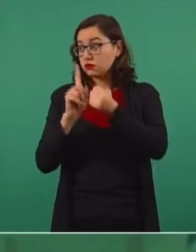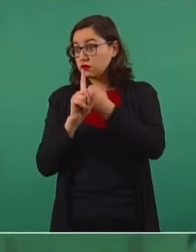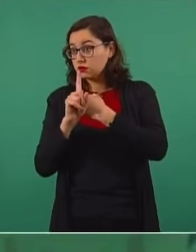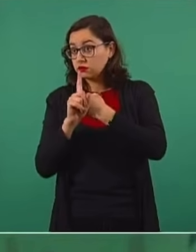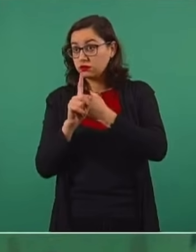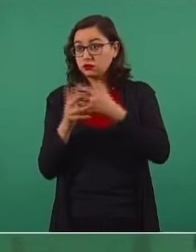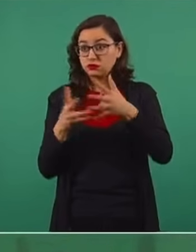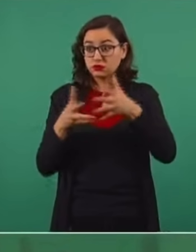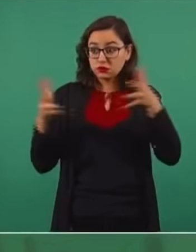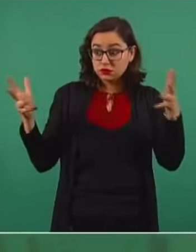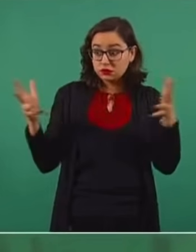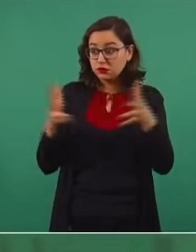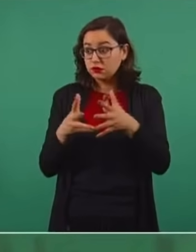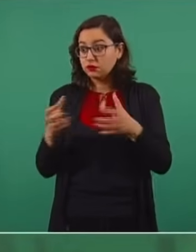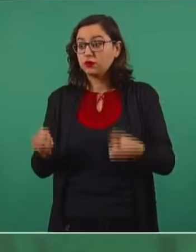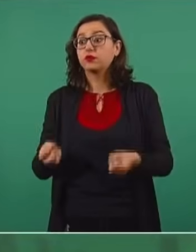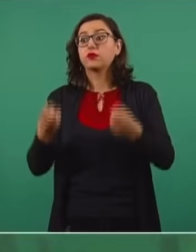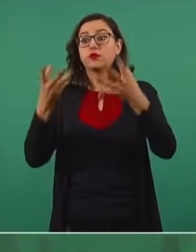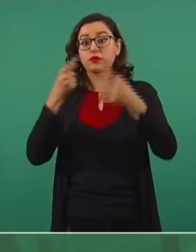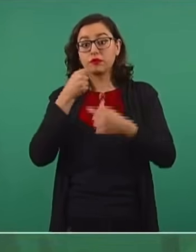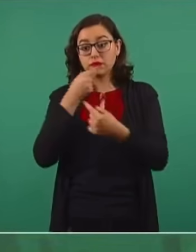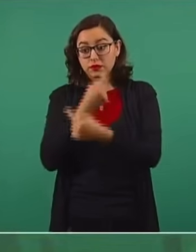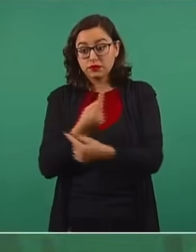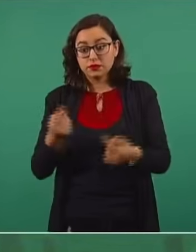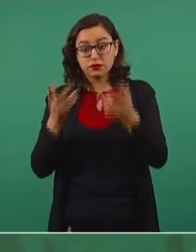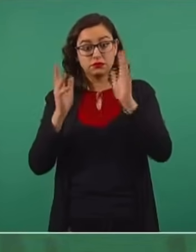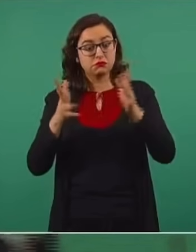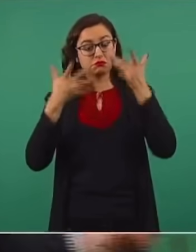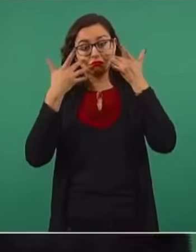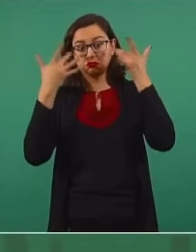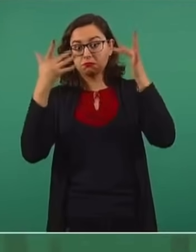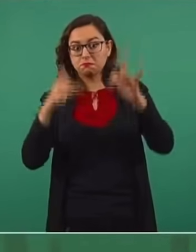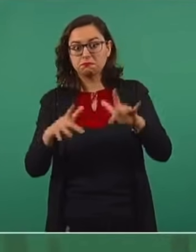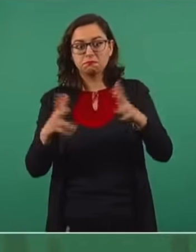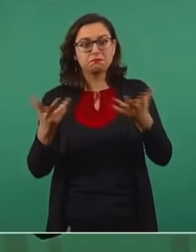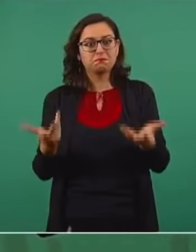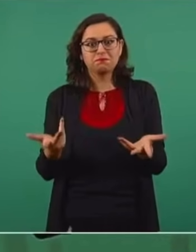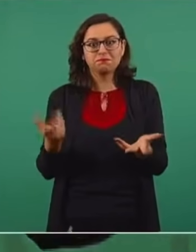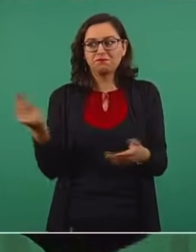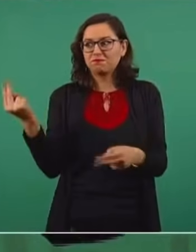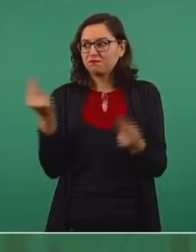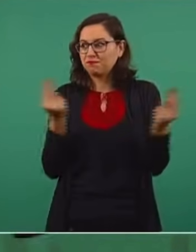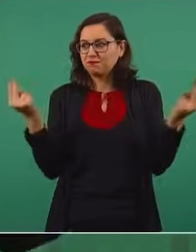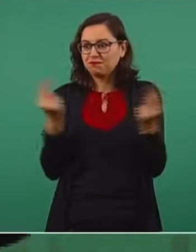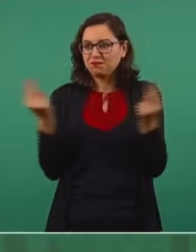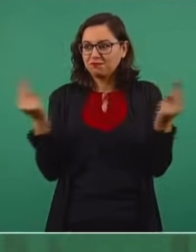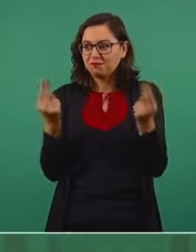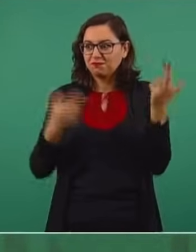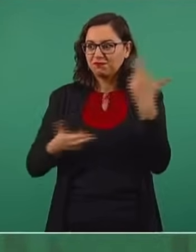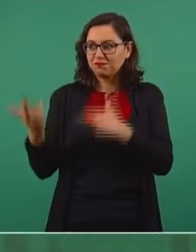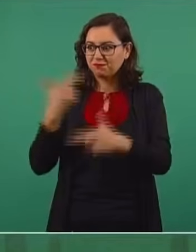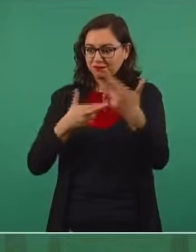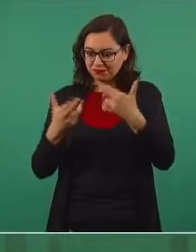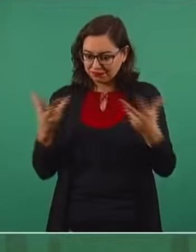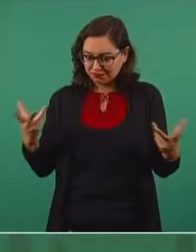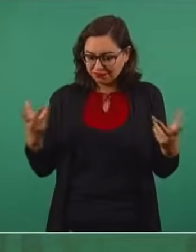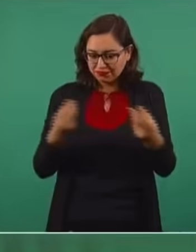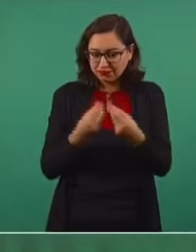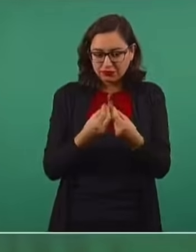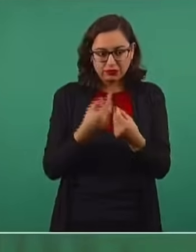es la deserción sí no nos volvemos a reunir